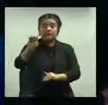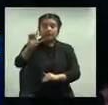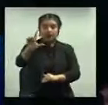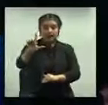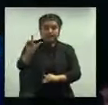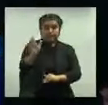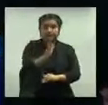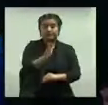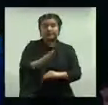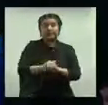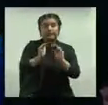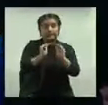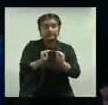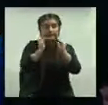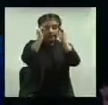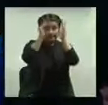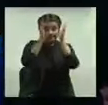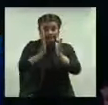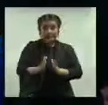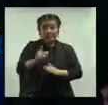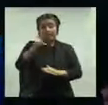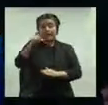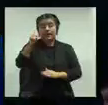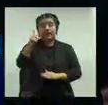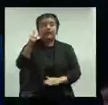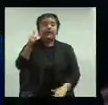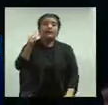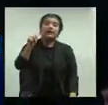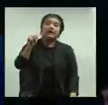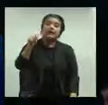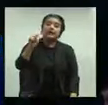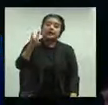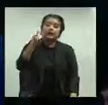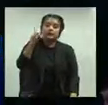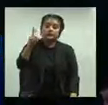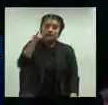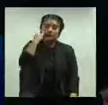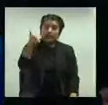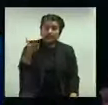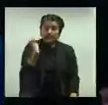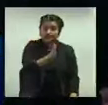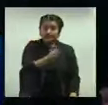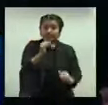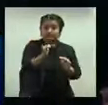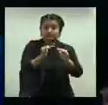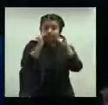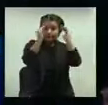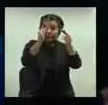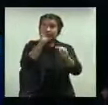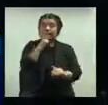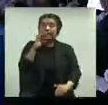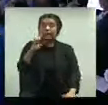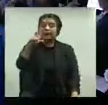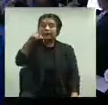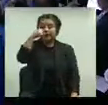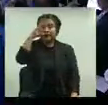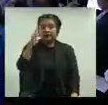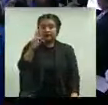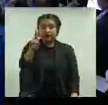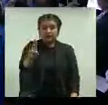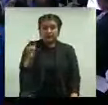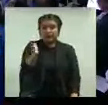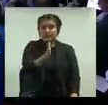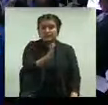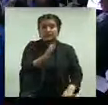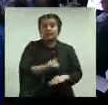Barrera. Magistrada Claudia Lucrecia Paredes Castañeda. Magistrado Héctor Ricardo Echeverría